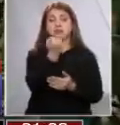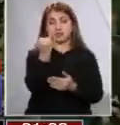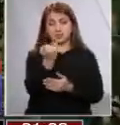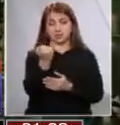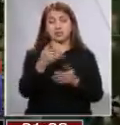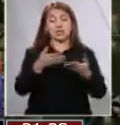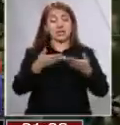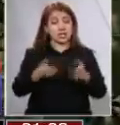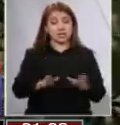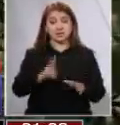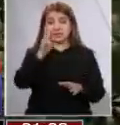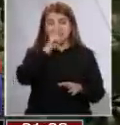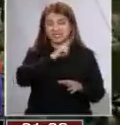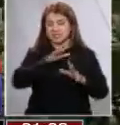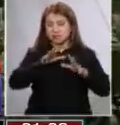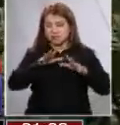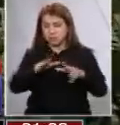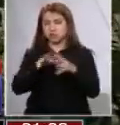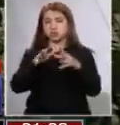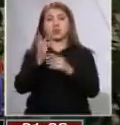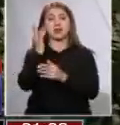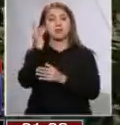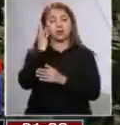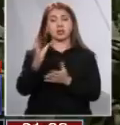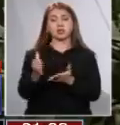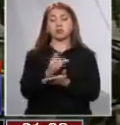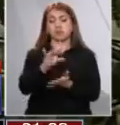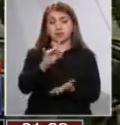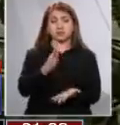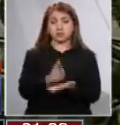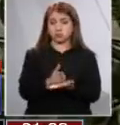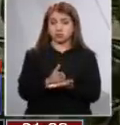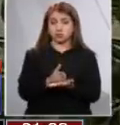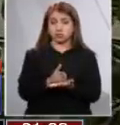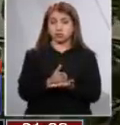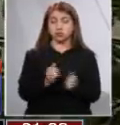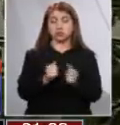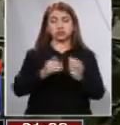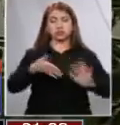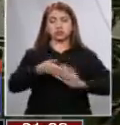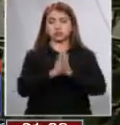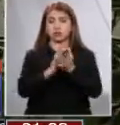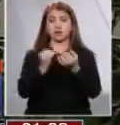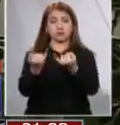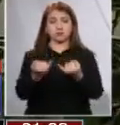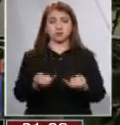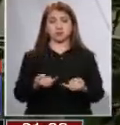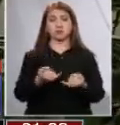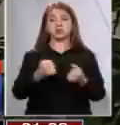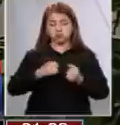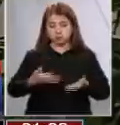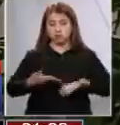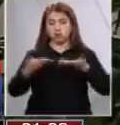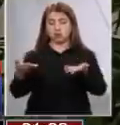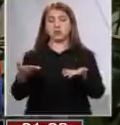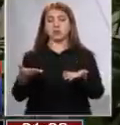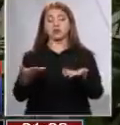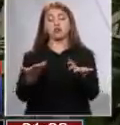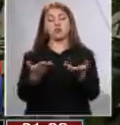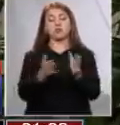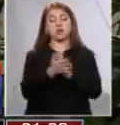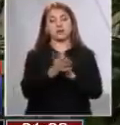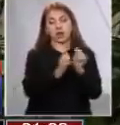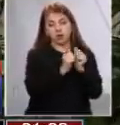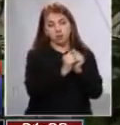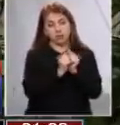independiente, libre, sin sesgo de la mujer que tome una decisión con toda la información que uno le pueda dar, tanto en el